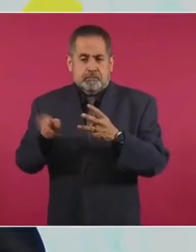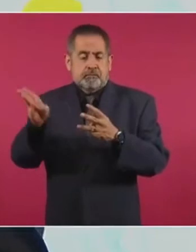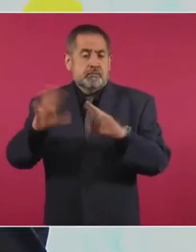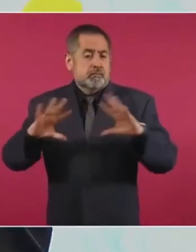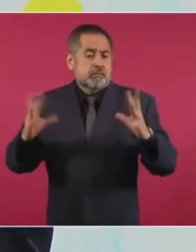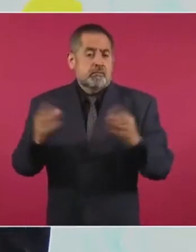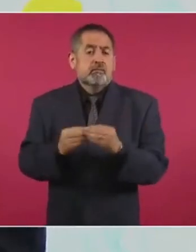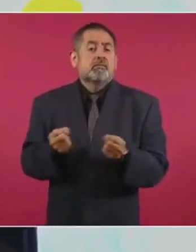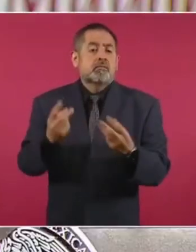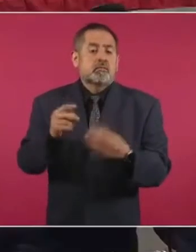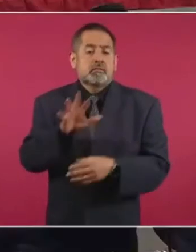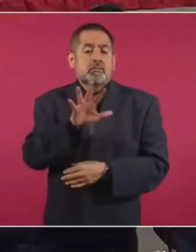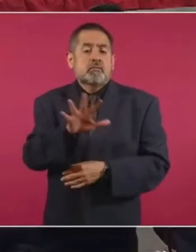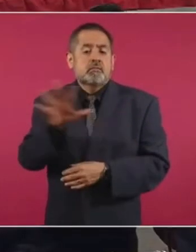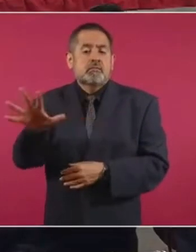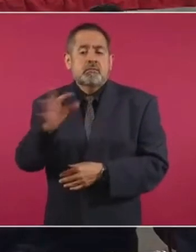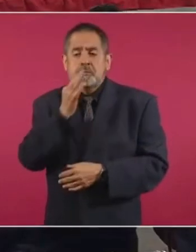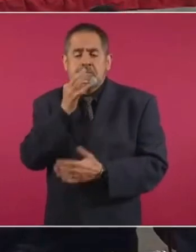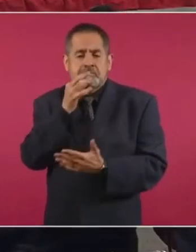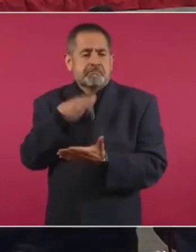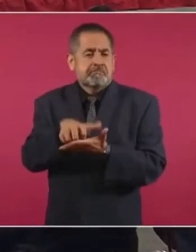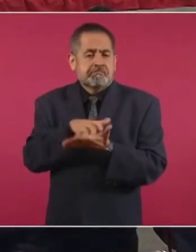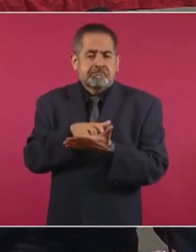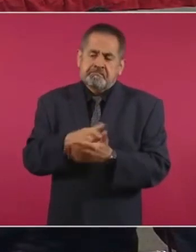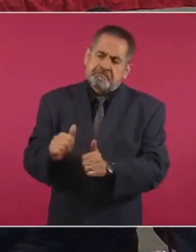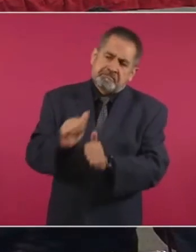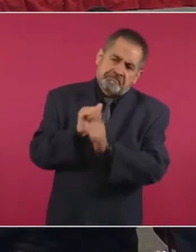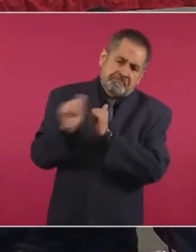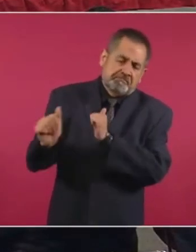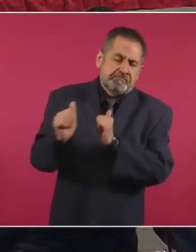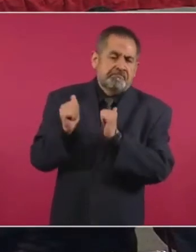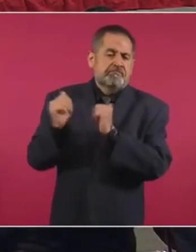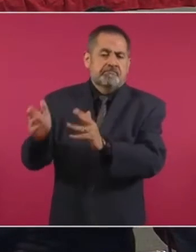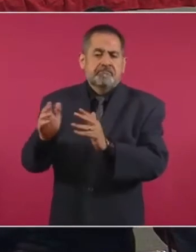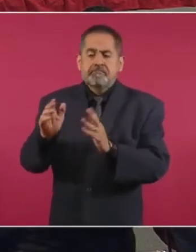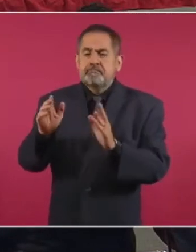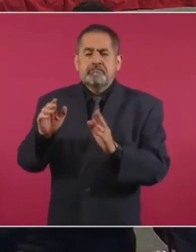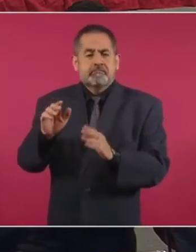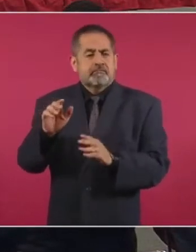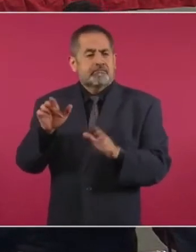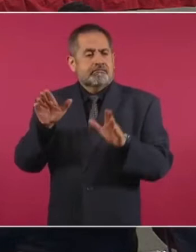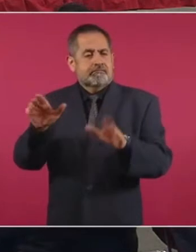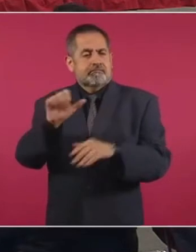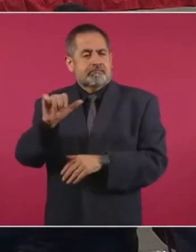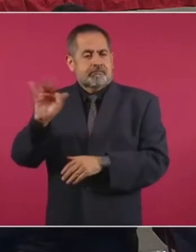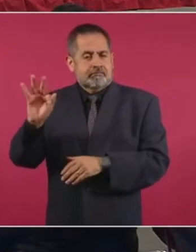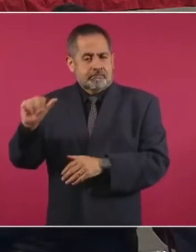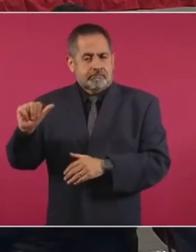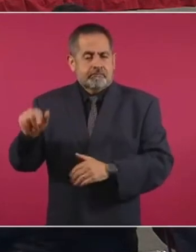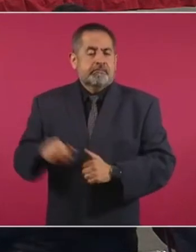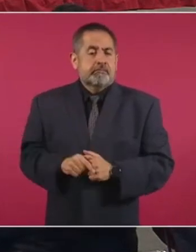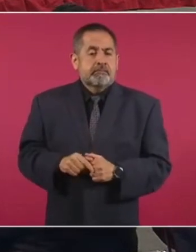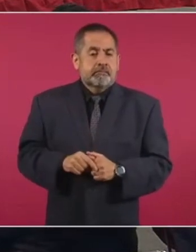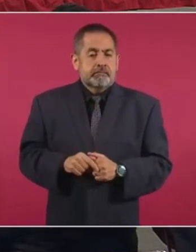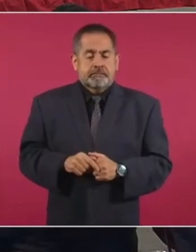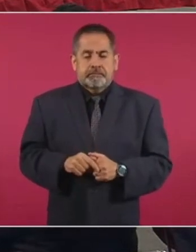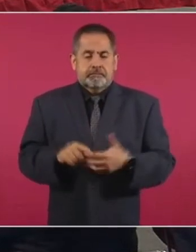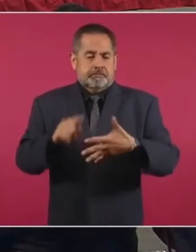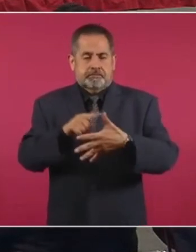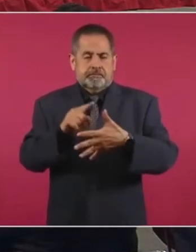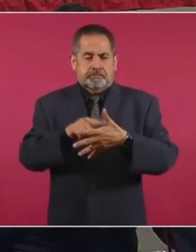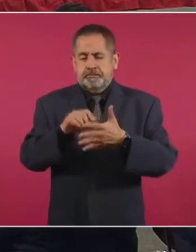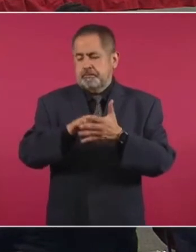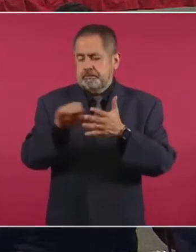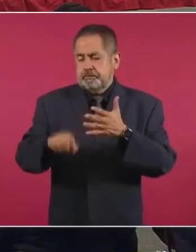son 55 minutos de traslado al Aeropuerto Internacional Felipe Ángeles. Y un quinto ejemplo, que